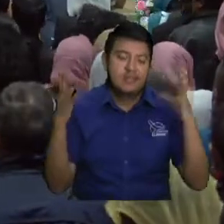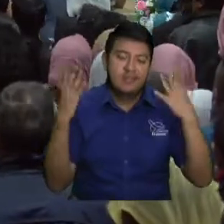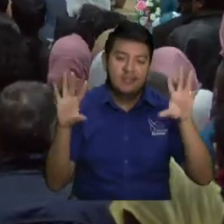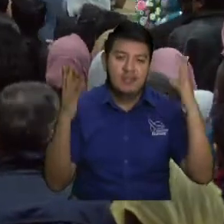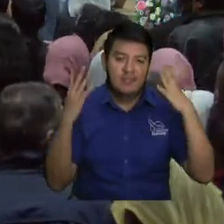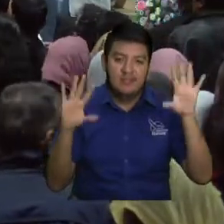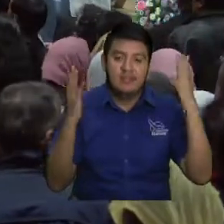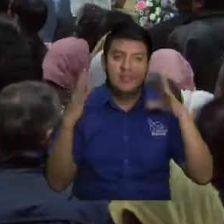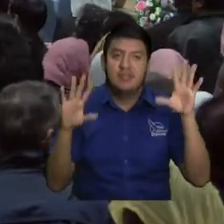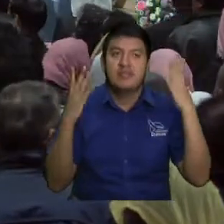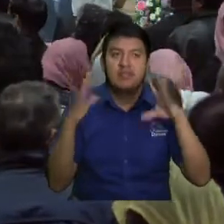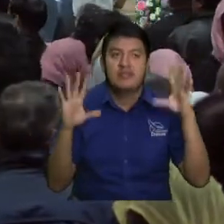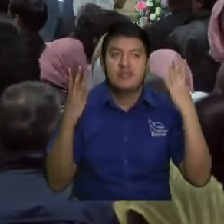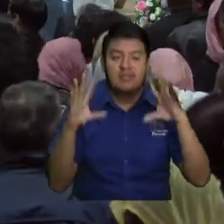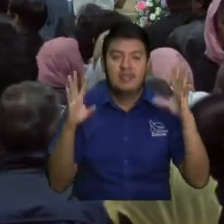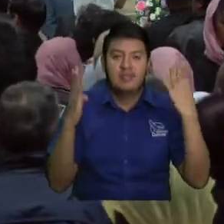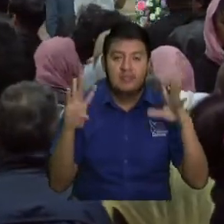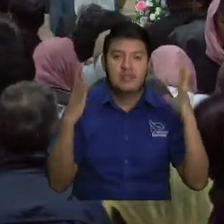Bienvenido, mi hermano.